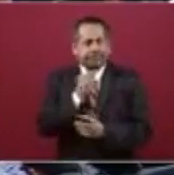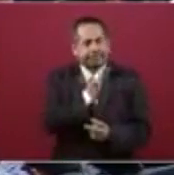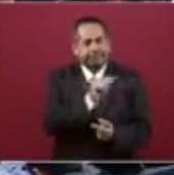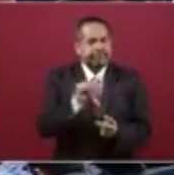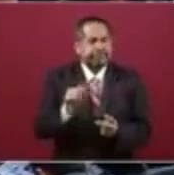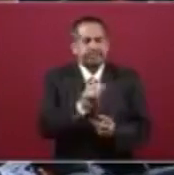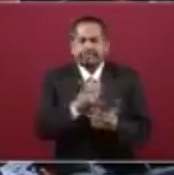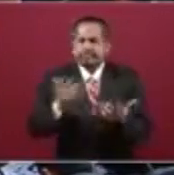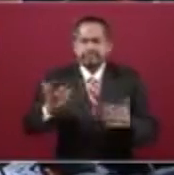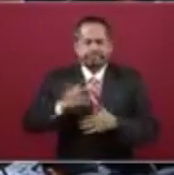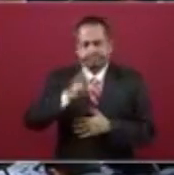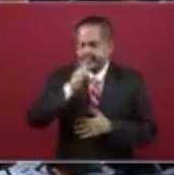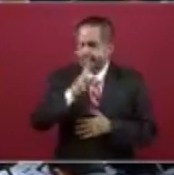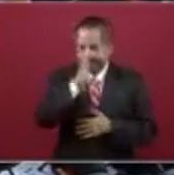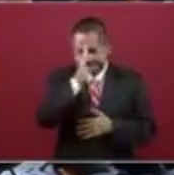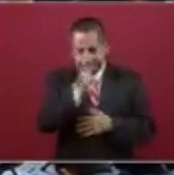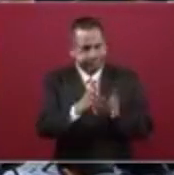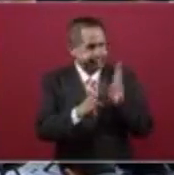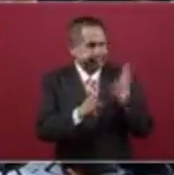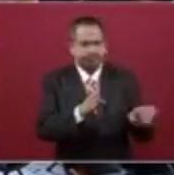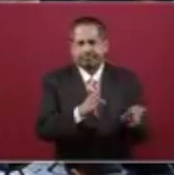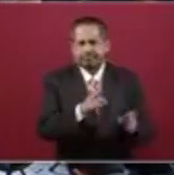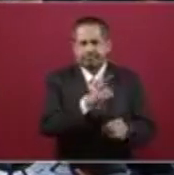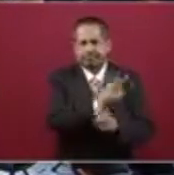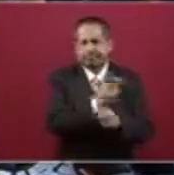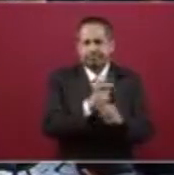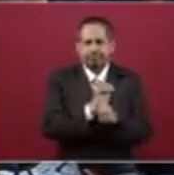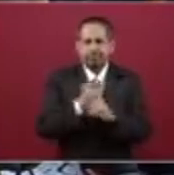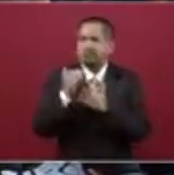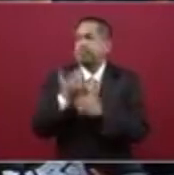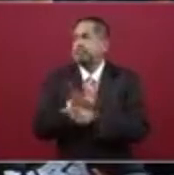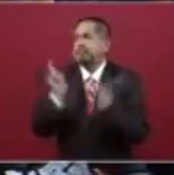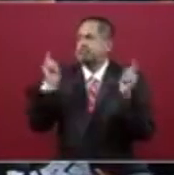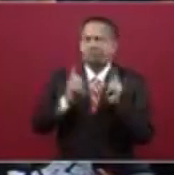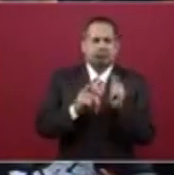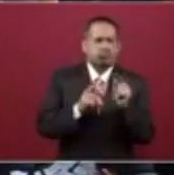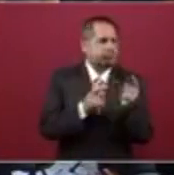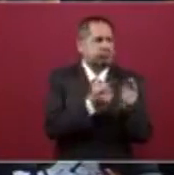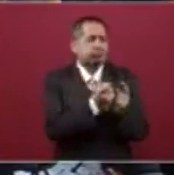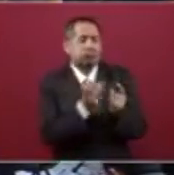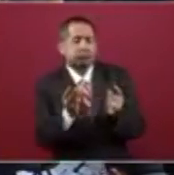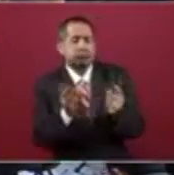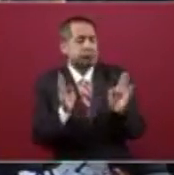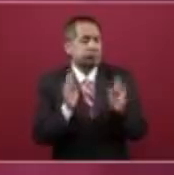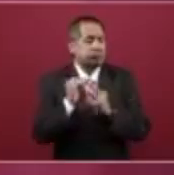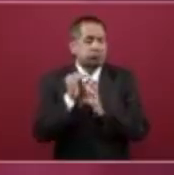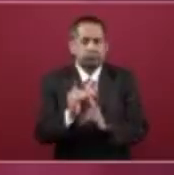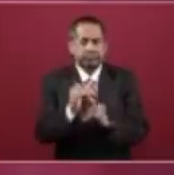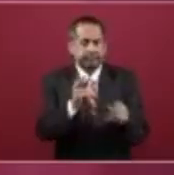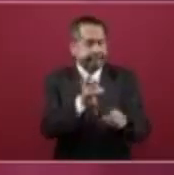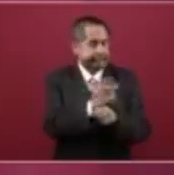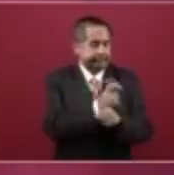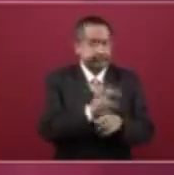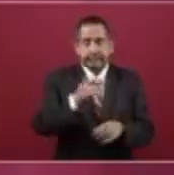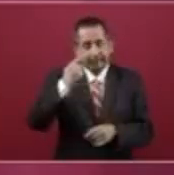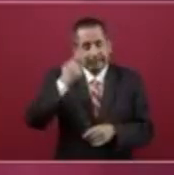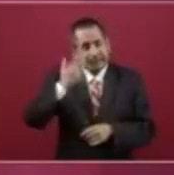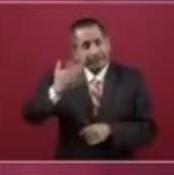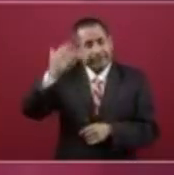con ello, por eso pedimos que fuera invitación restringida. ¿Qué pasa o qué pasaba en